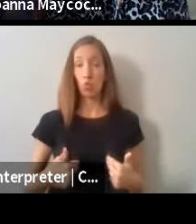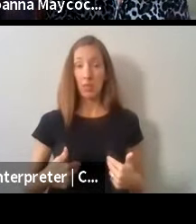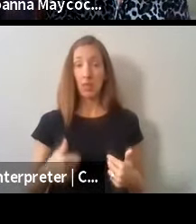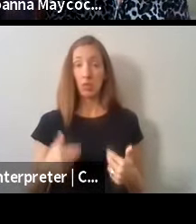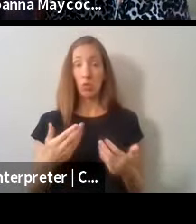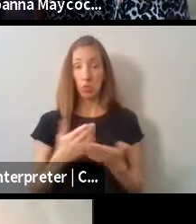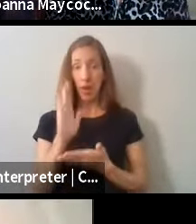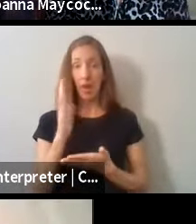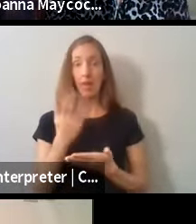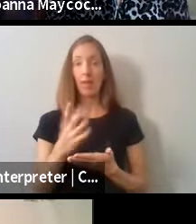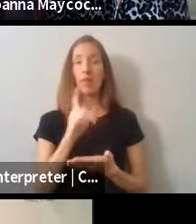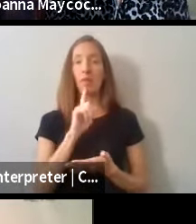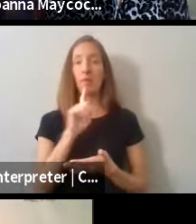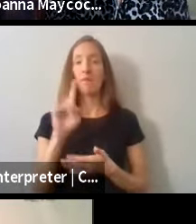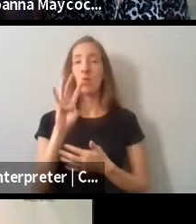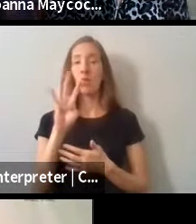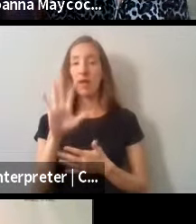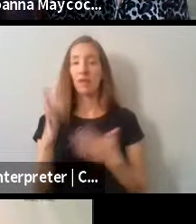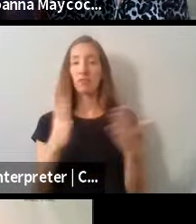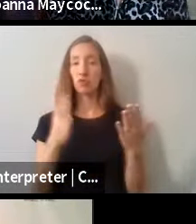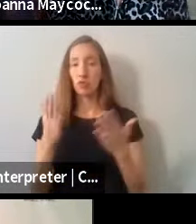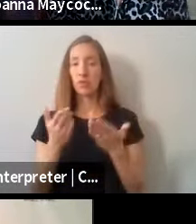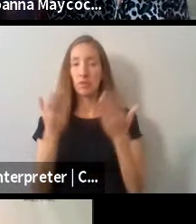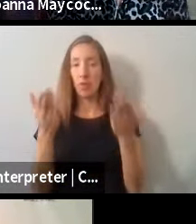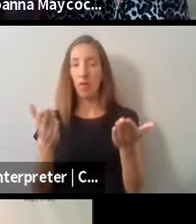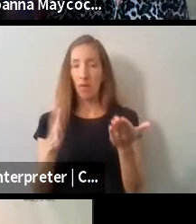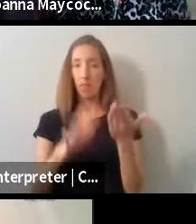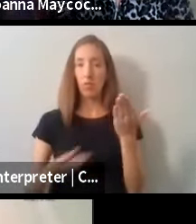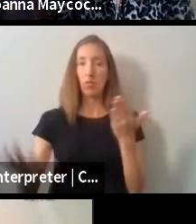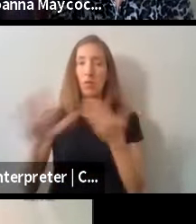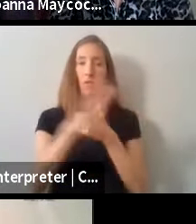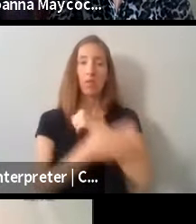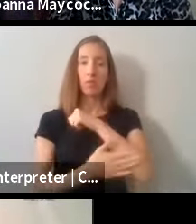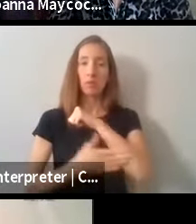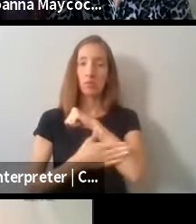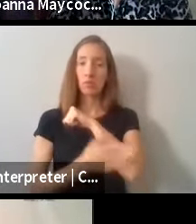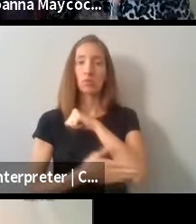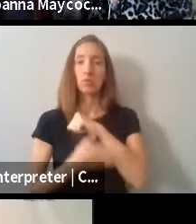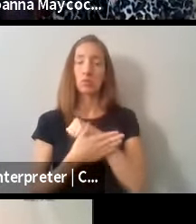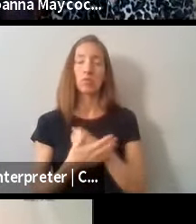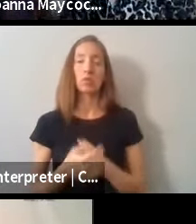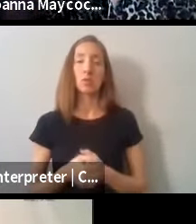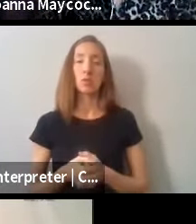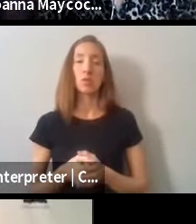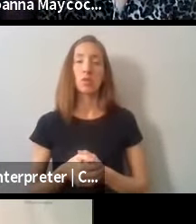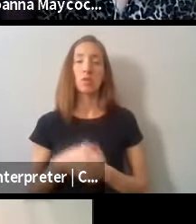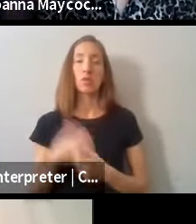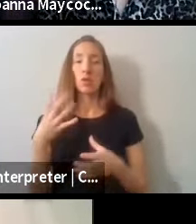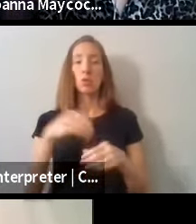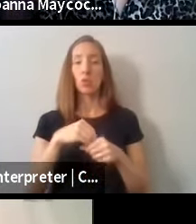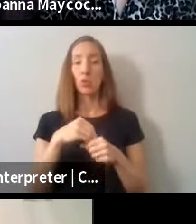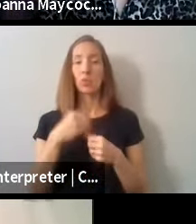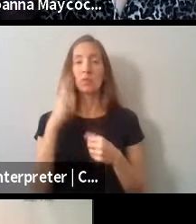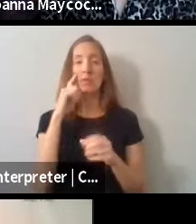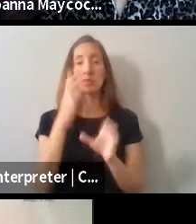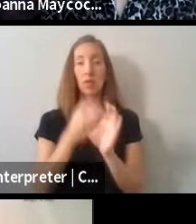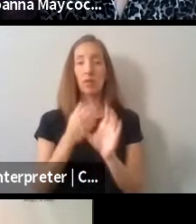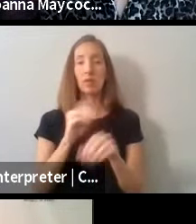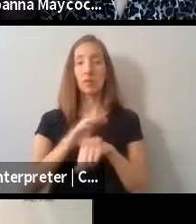incluido atención psicológica, promoción social, orientación legal, a fin de que podamos atender más